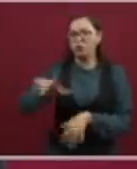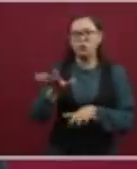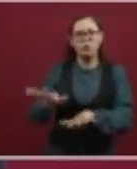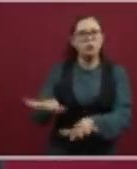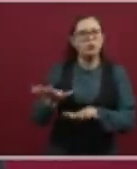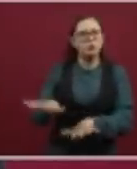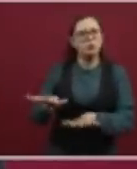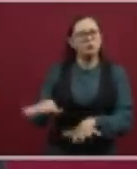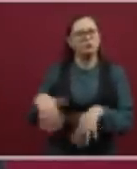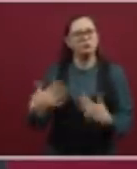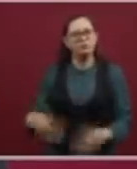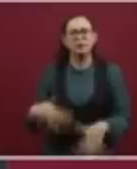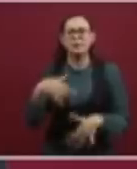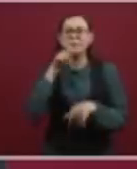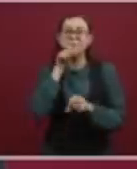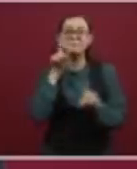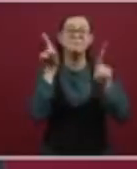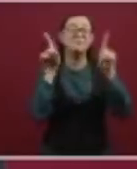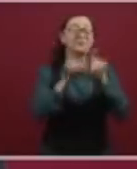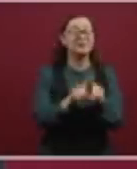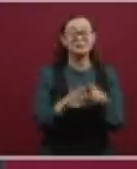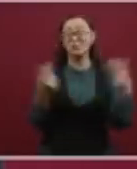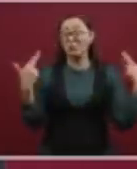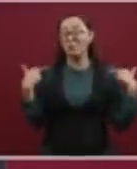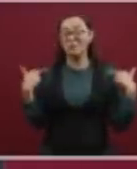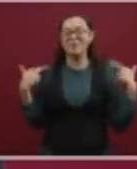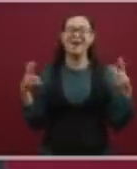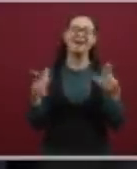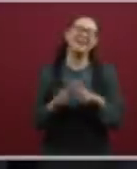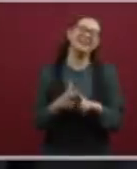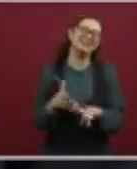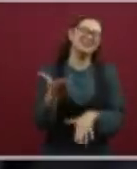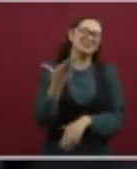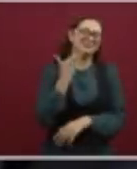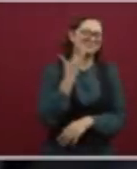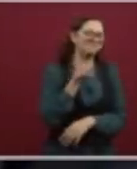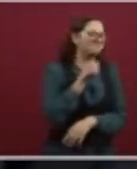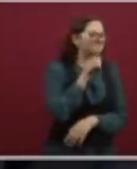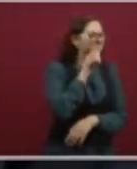sucede con los maestros, son muy buenos,